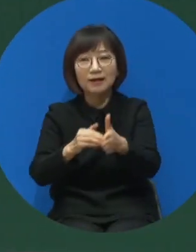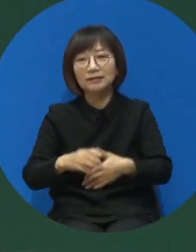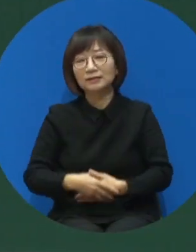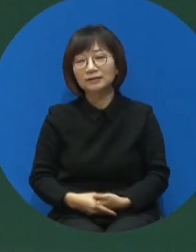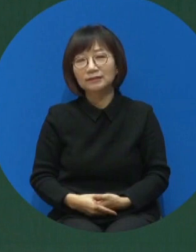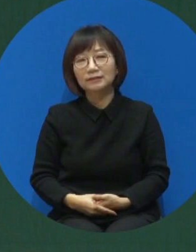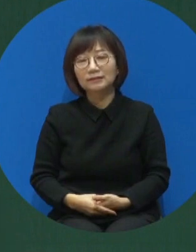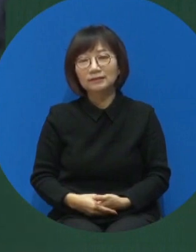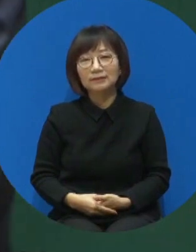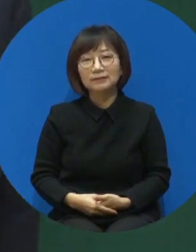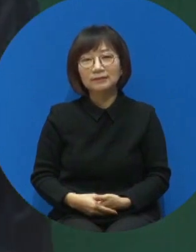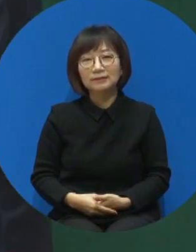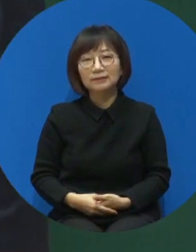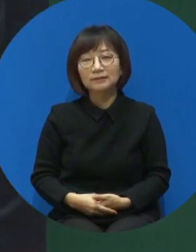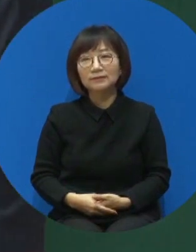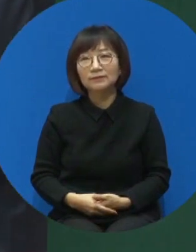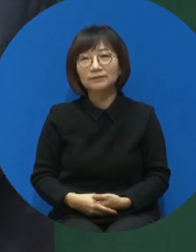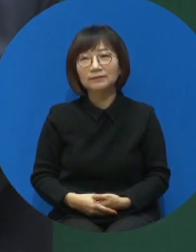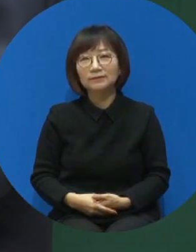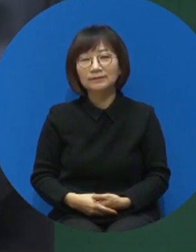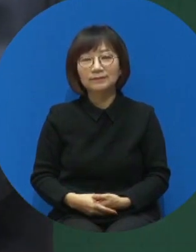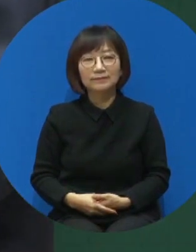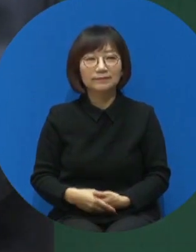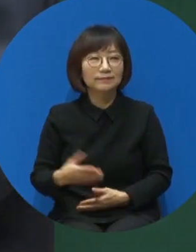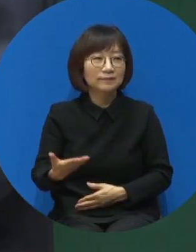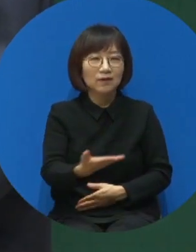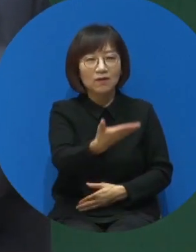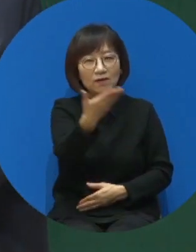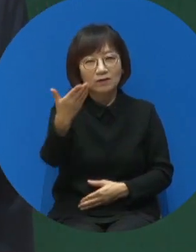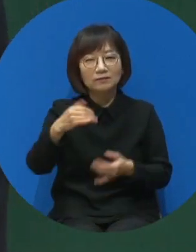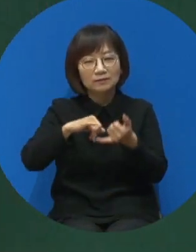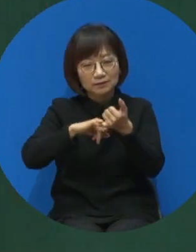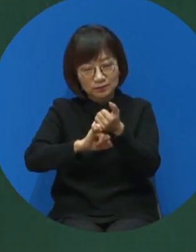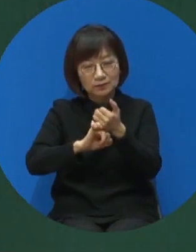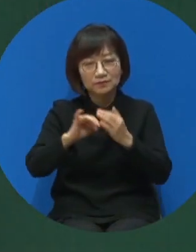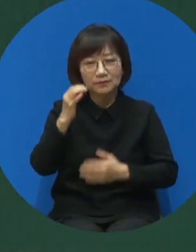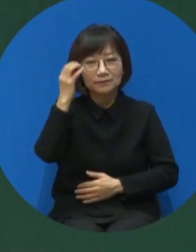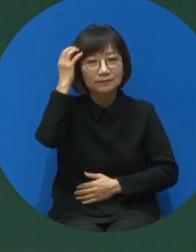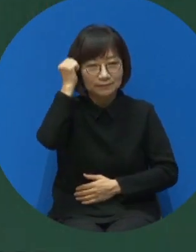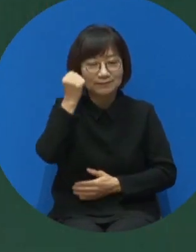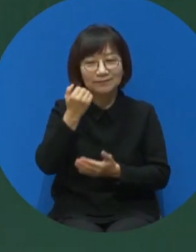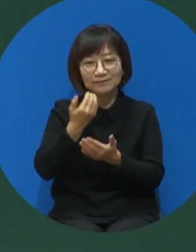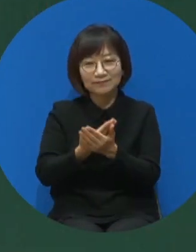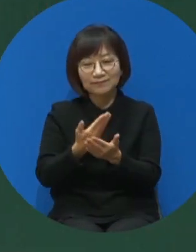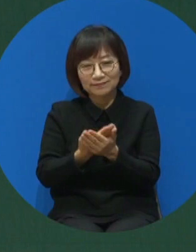lo entienden verdad que deben de recordar esto